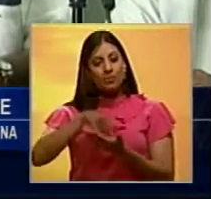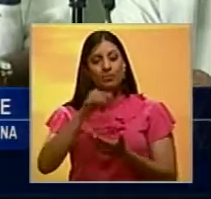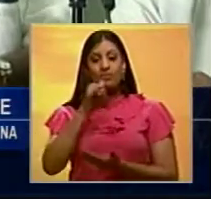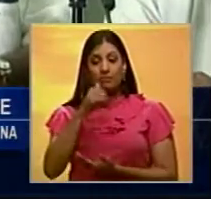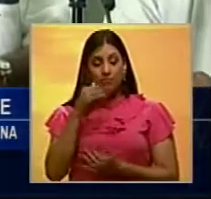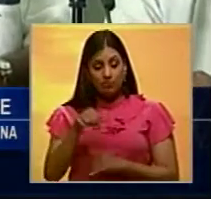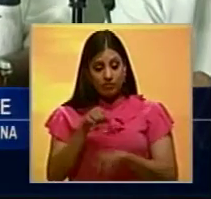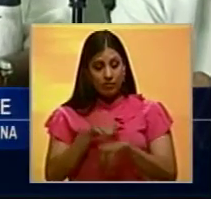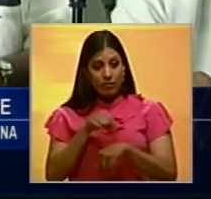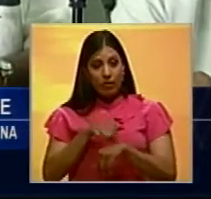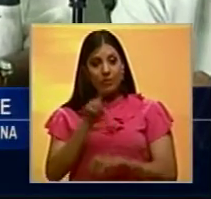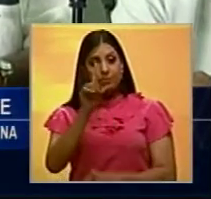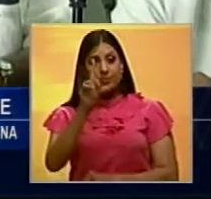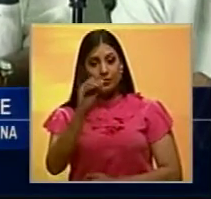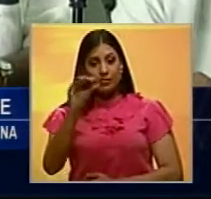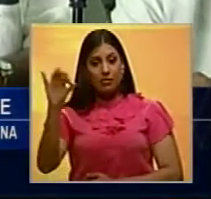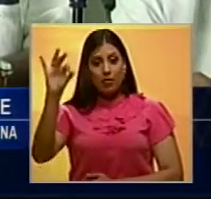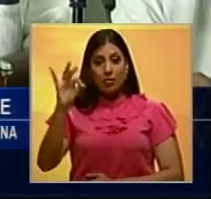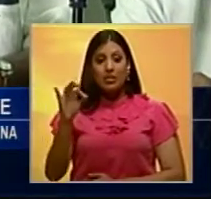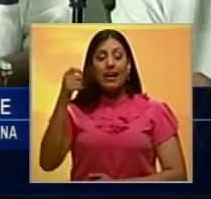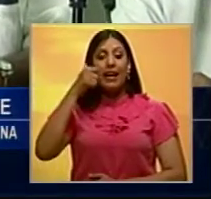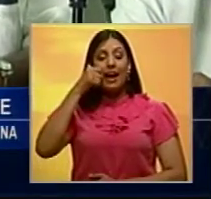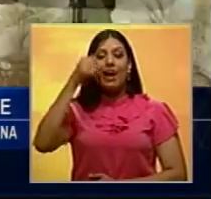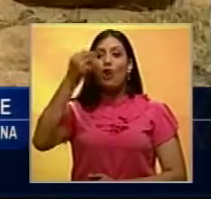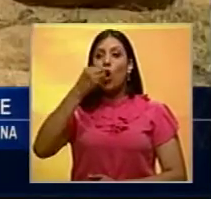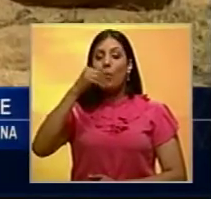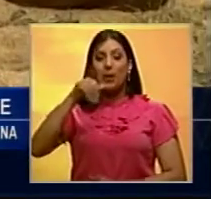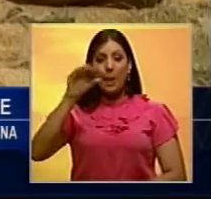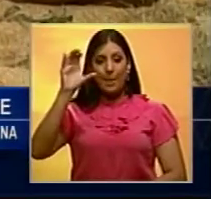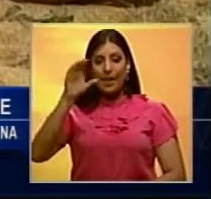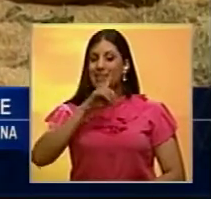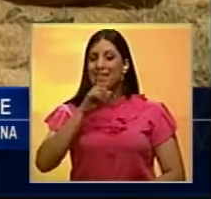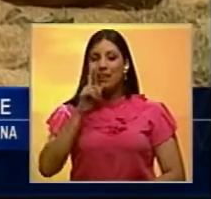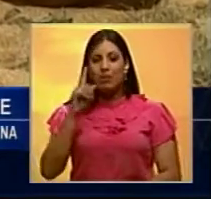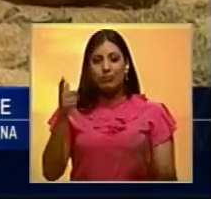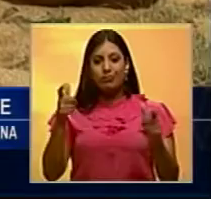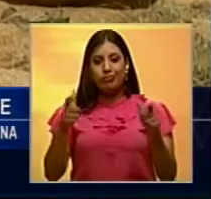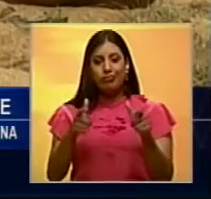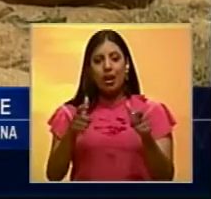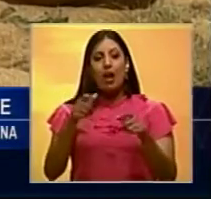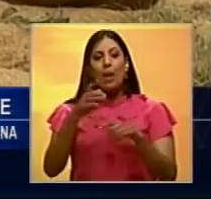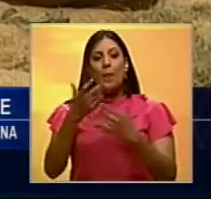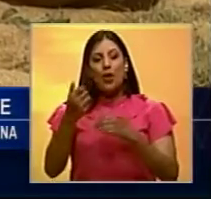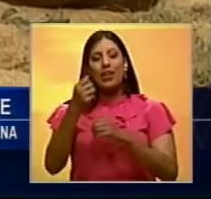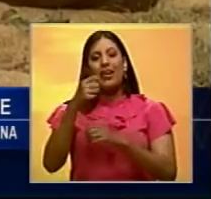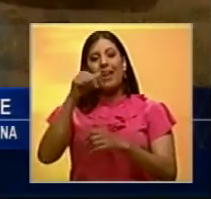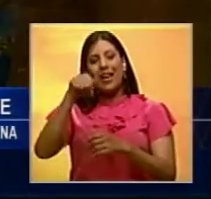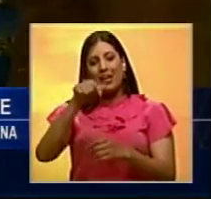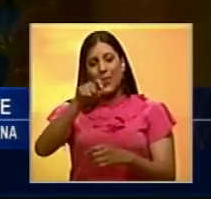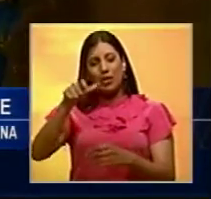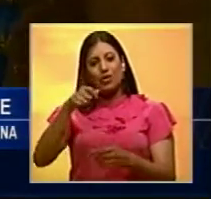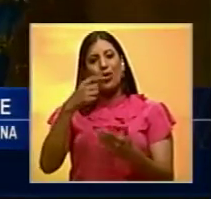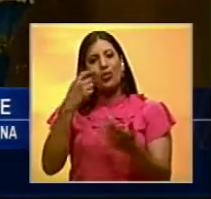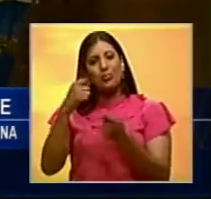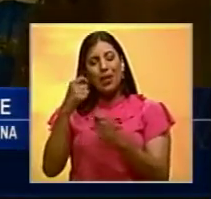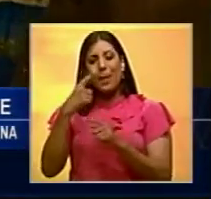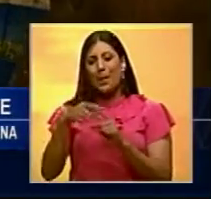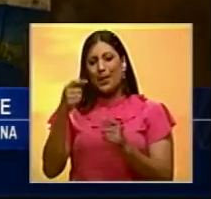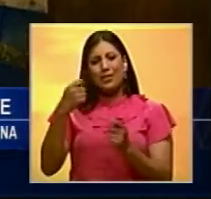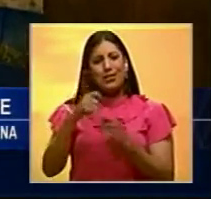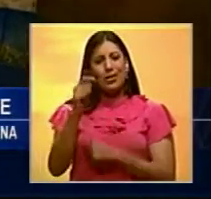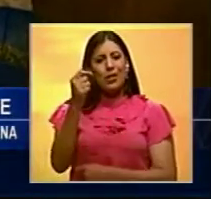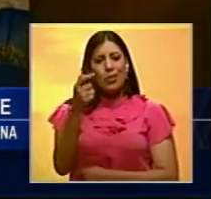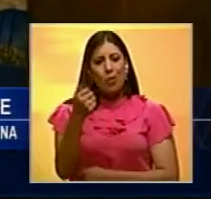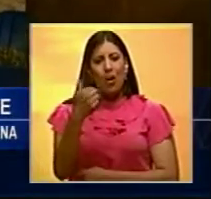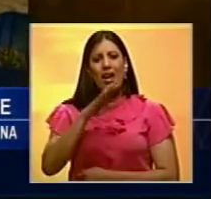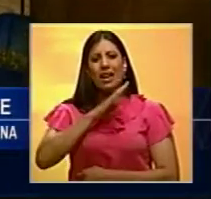estos momentos el 100% de la carne que se consume en el país está siendo abastecida por el mercado nacional, pero esto no obedece